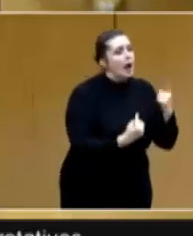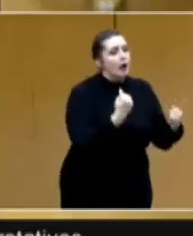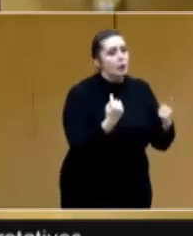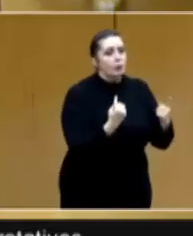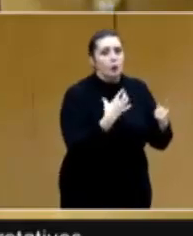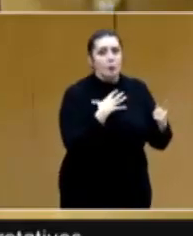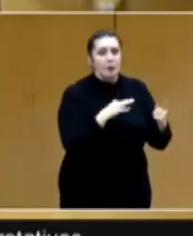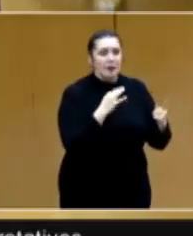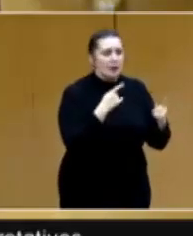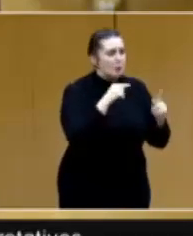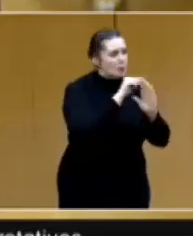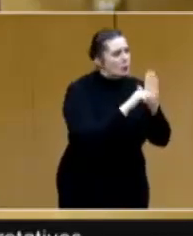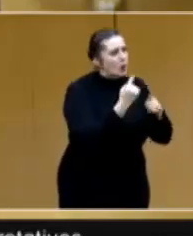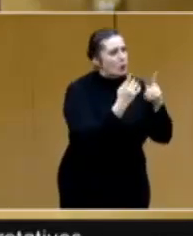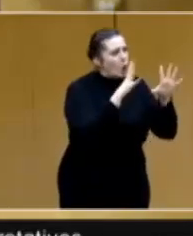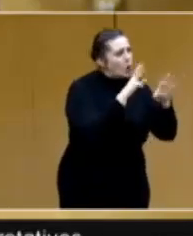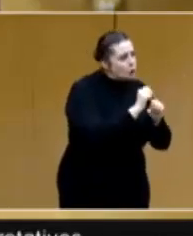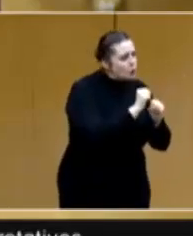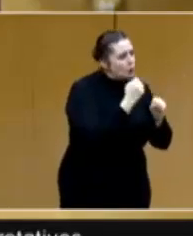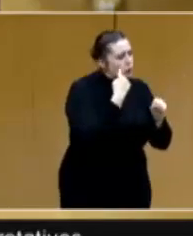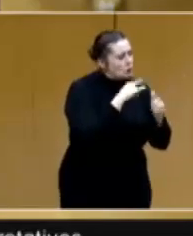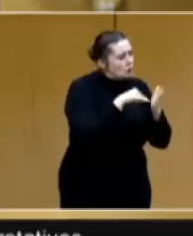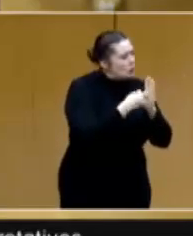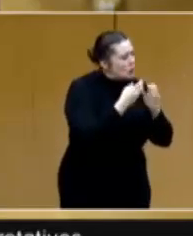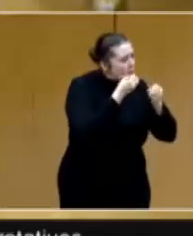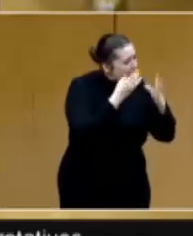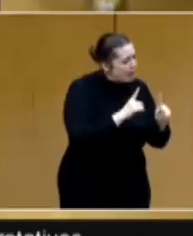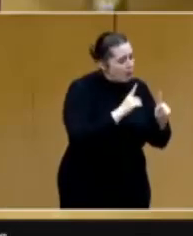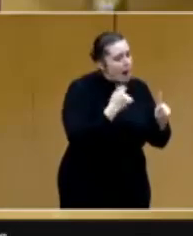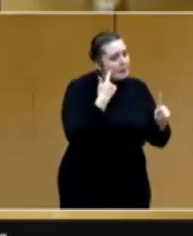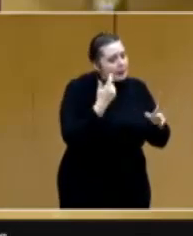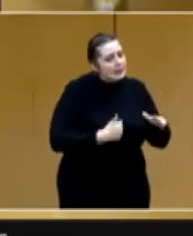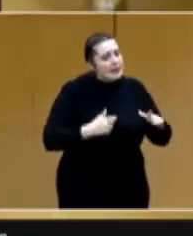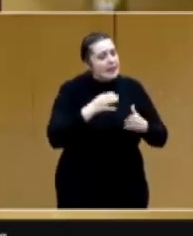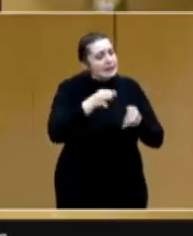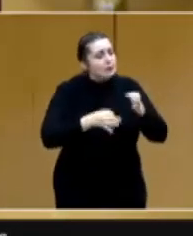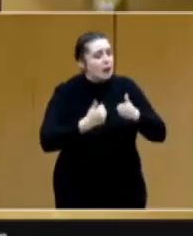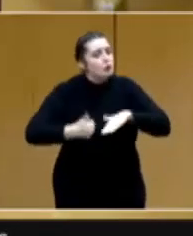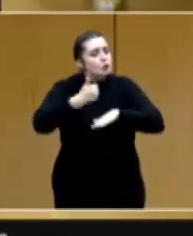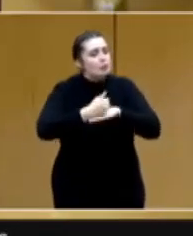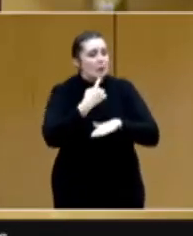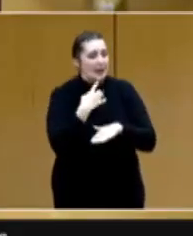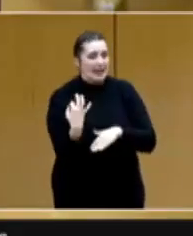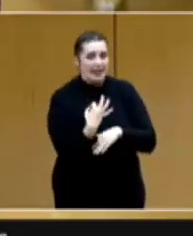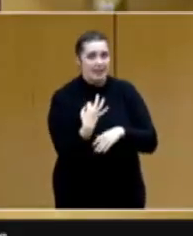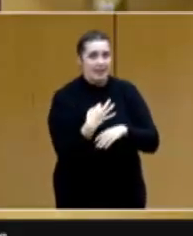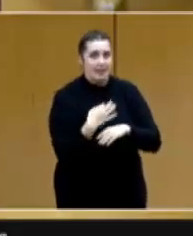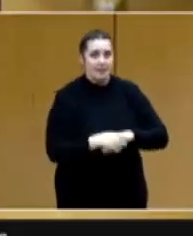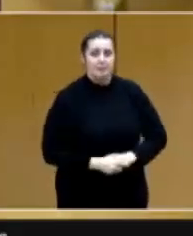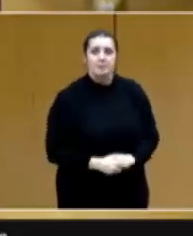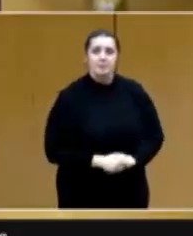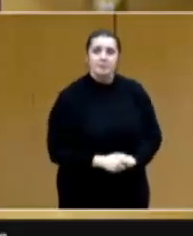oscuros o no resueltos por porque el legislador no puede prever la realidad tan rica de los procedimientos judiciales